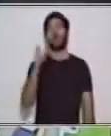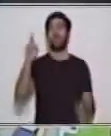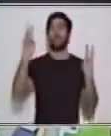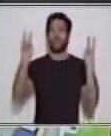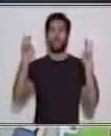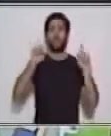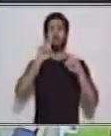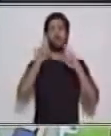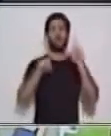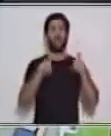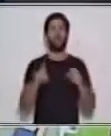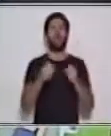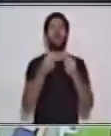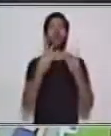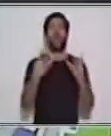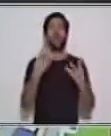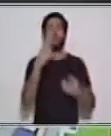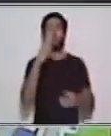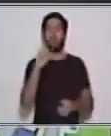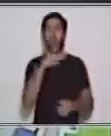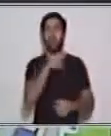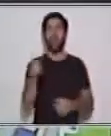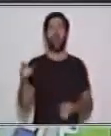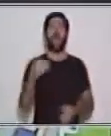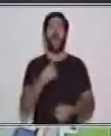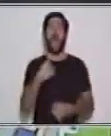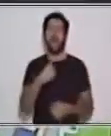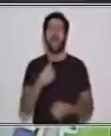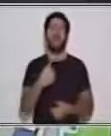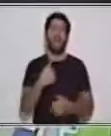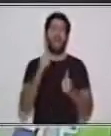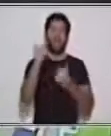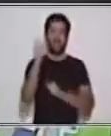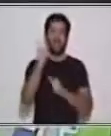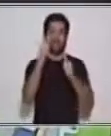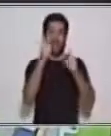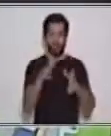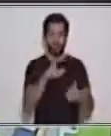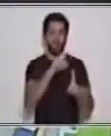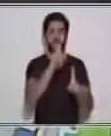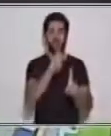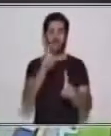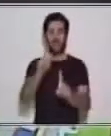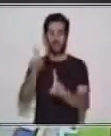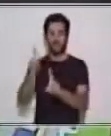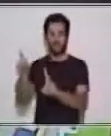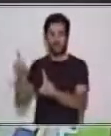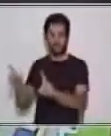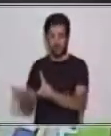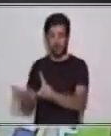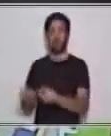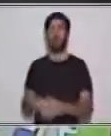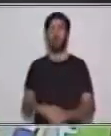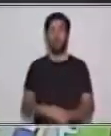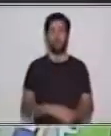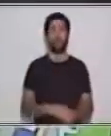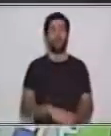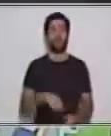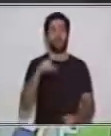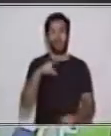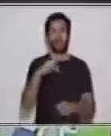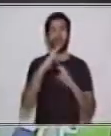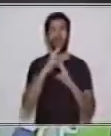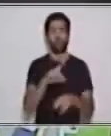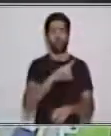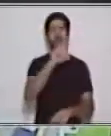en una encuesta que era ¿cuántos hermanos tienes? Y se les hizo a 15 alumnos. Estos fueron los datos o los resultados o las